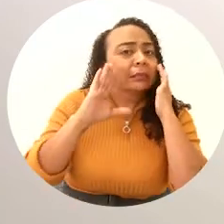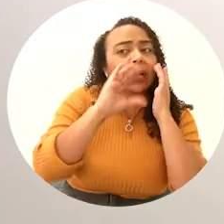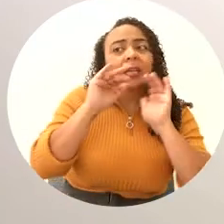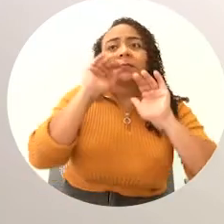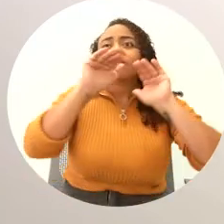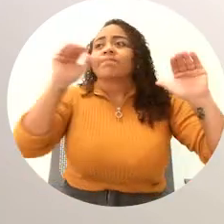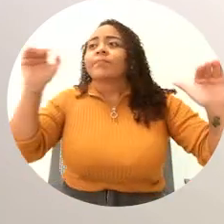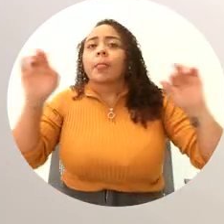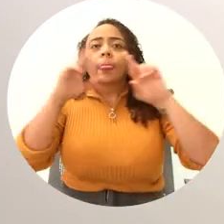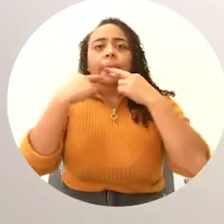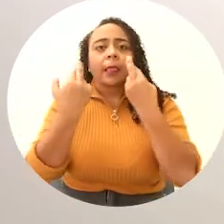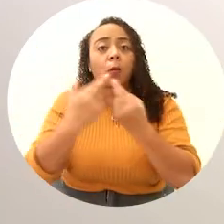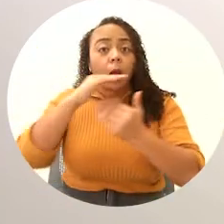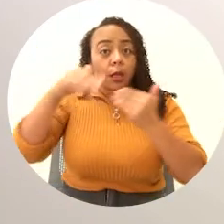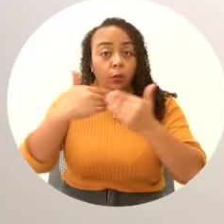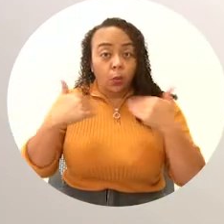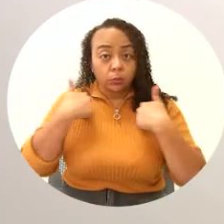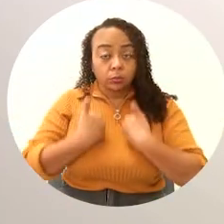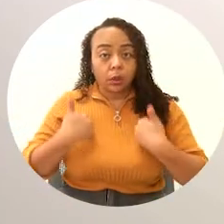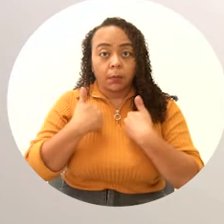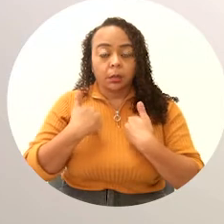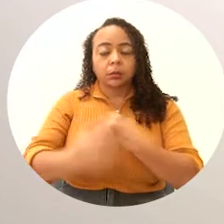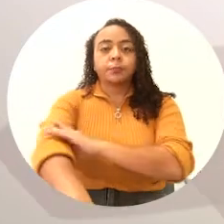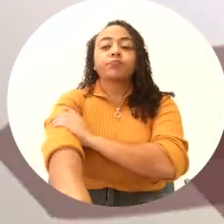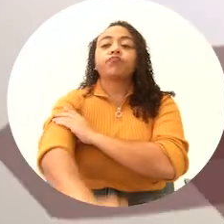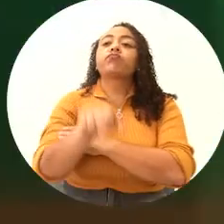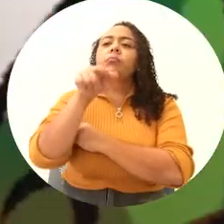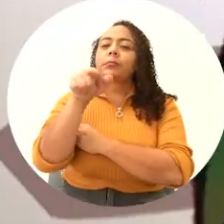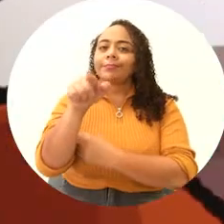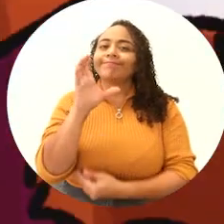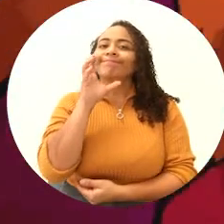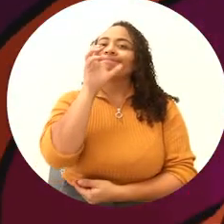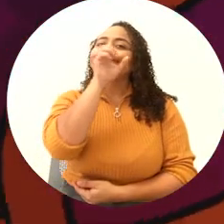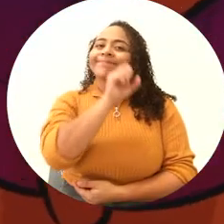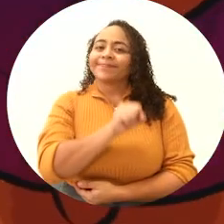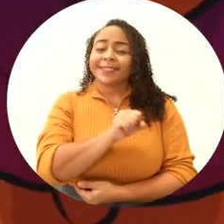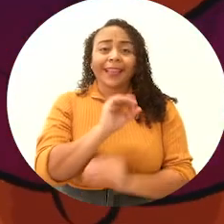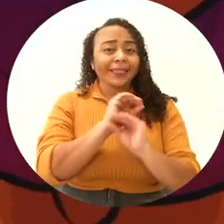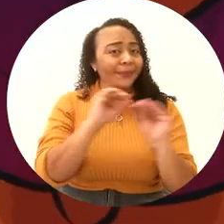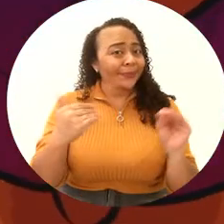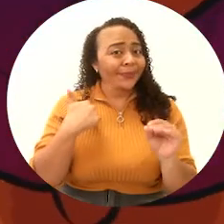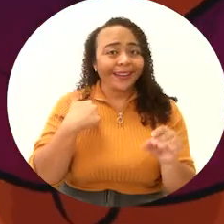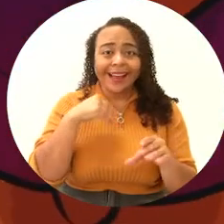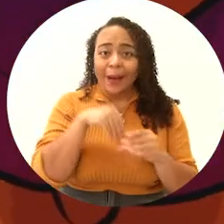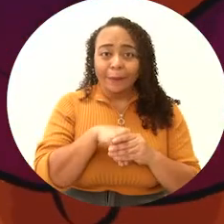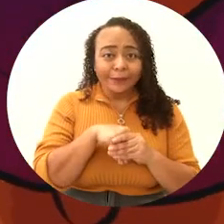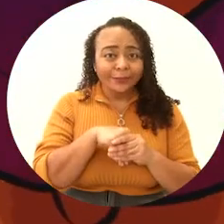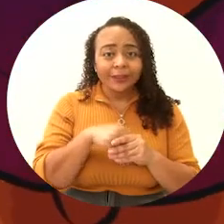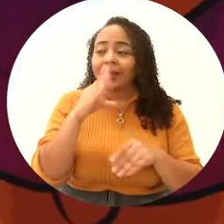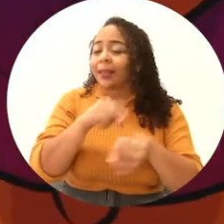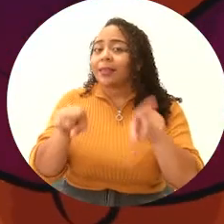preocupado y convocó a una reunión a todos los animales. Allí se dieron cuenta de que ninguno tenía